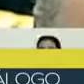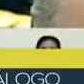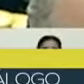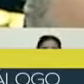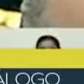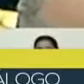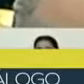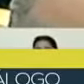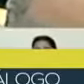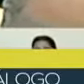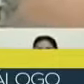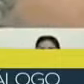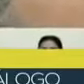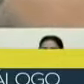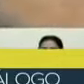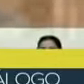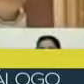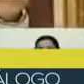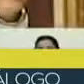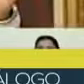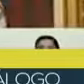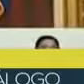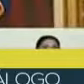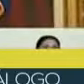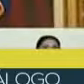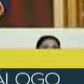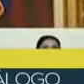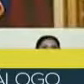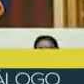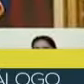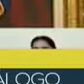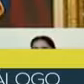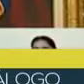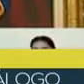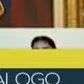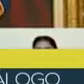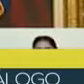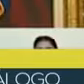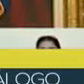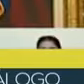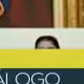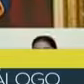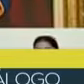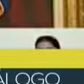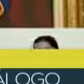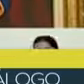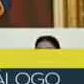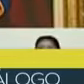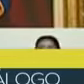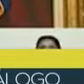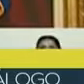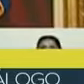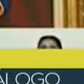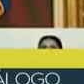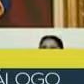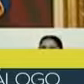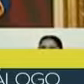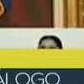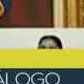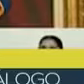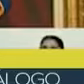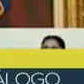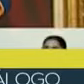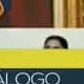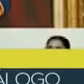y lo practicaba. Hasta hace poco, hasta los años 90 en Sudáfrica, existía el régimen de la apartheid, donde los